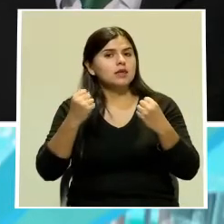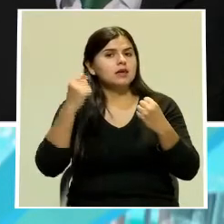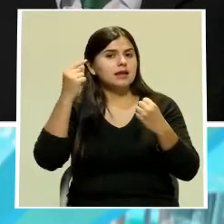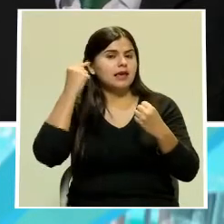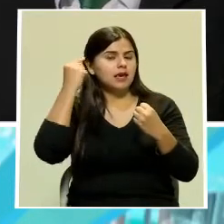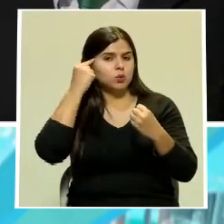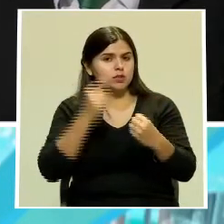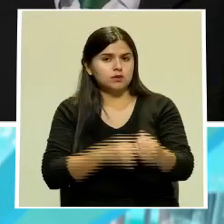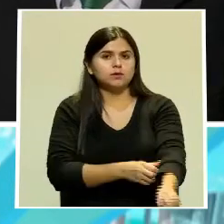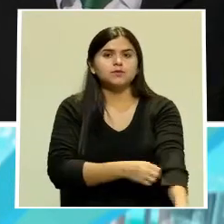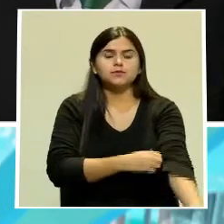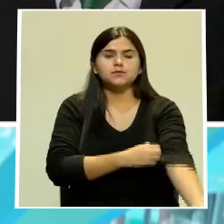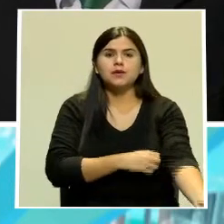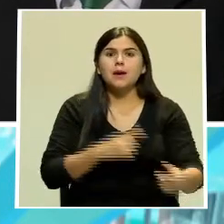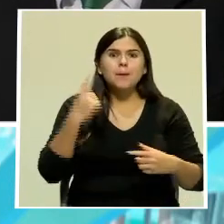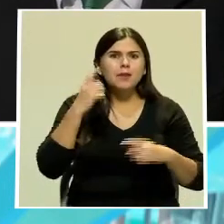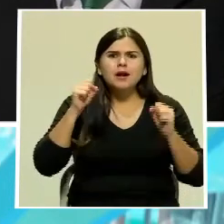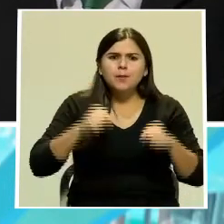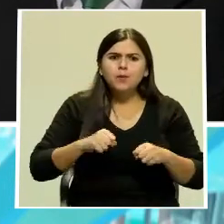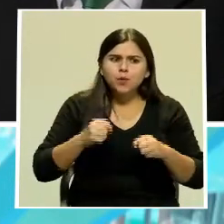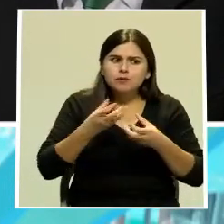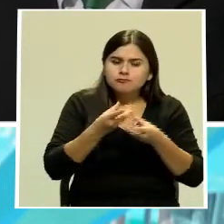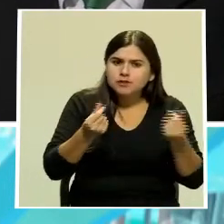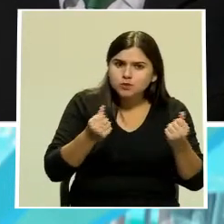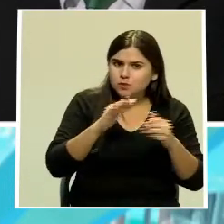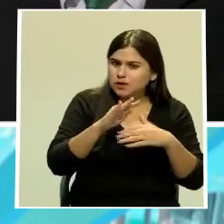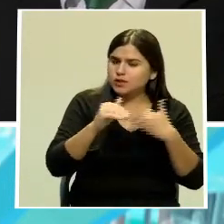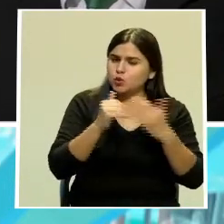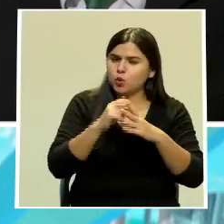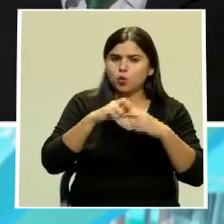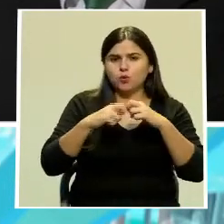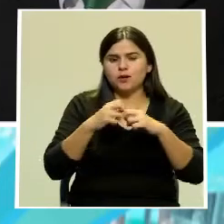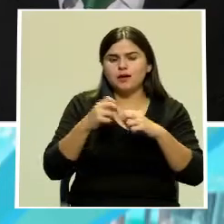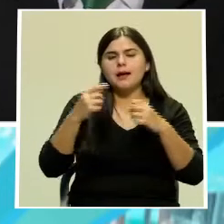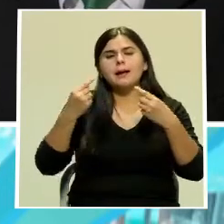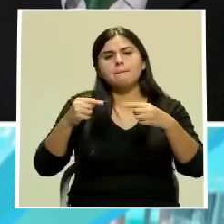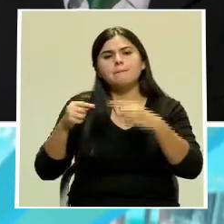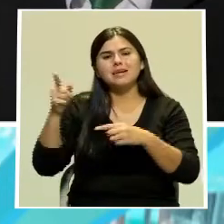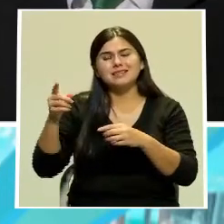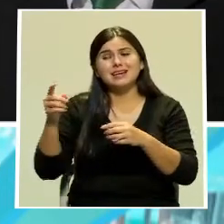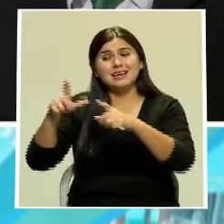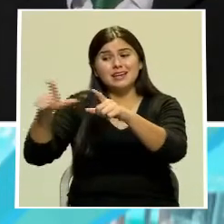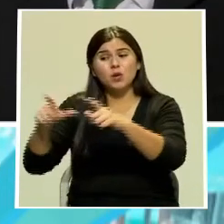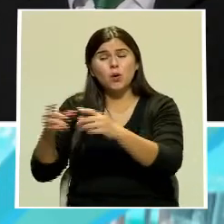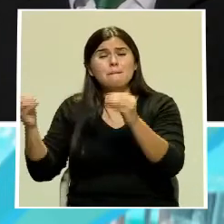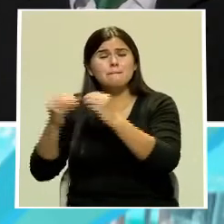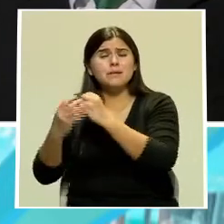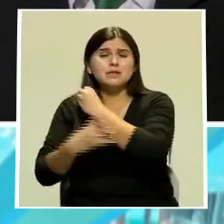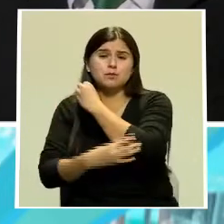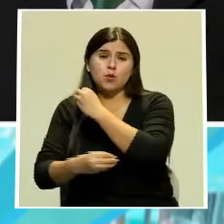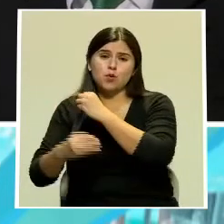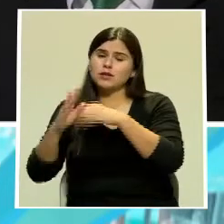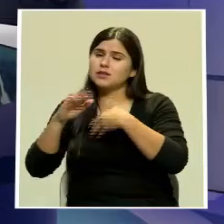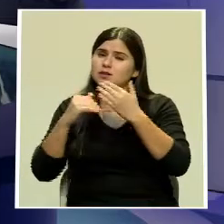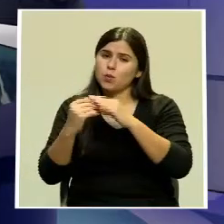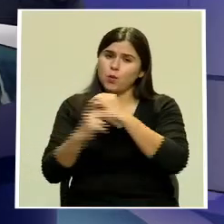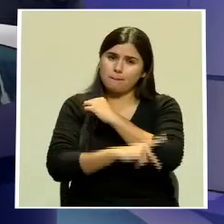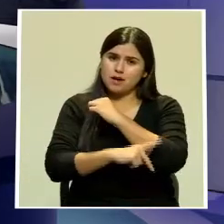ayudar a enmendar toda la dificultad que está sucediendo hoy, lamentablemente, en la región más pobre del país. Don Gustavo,